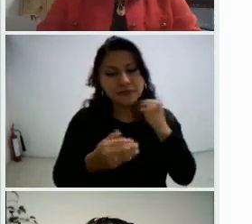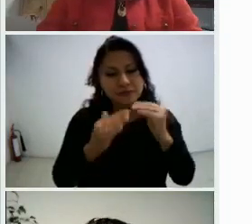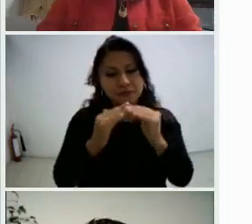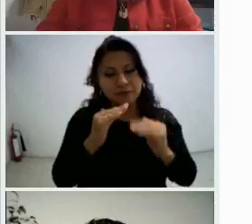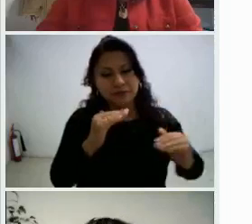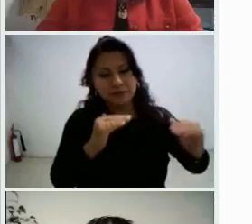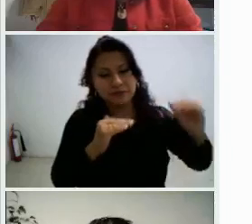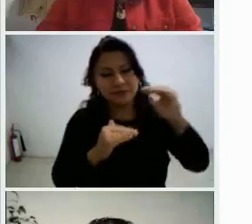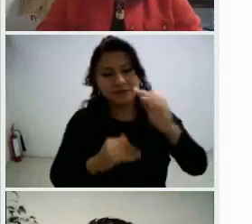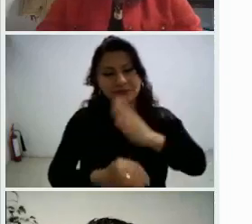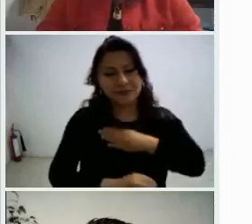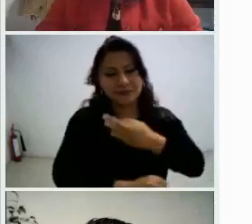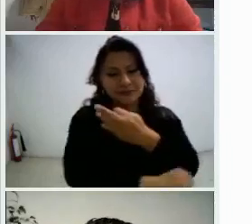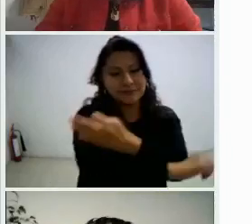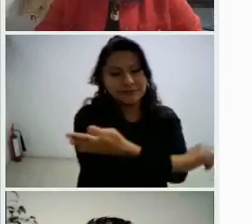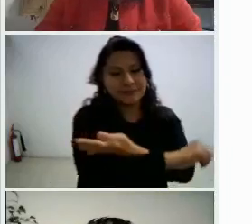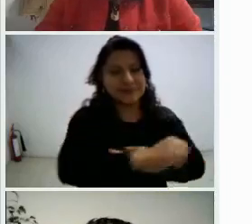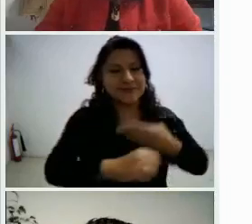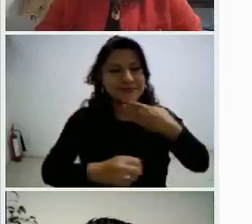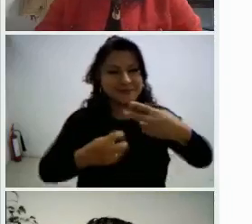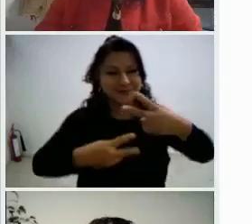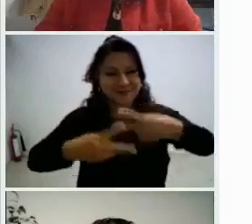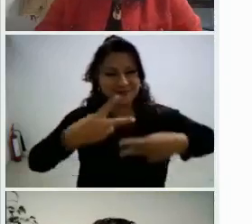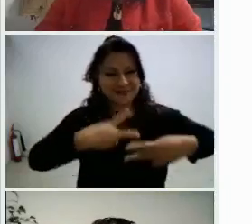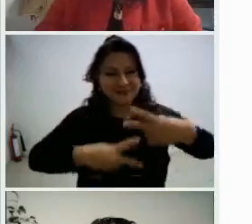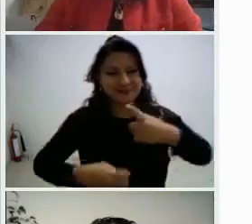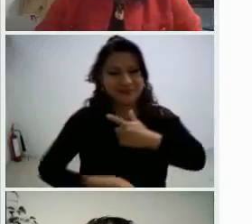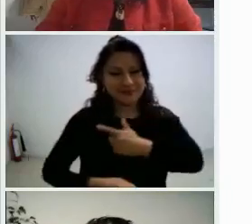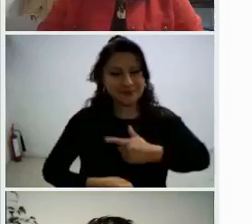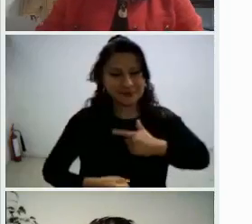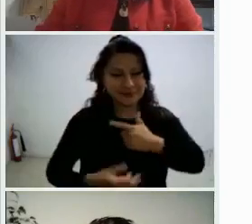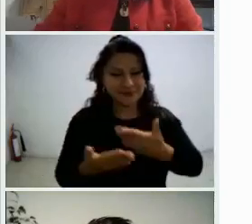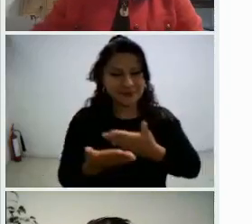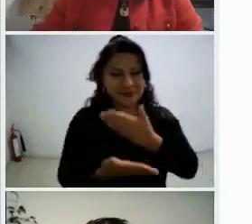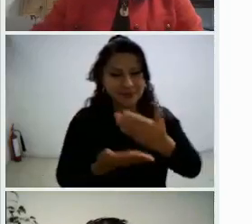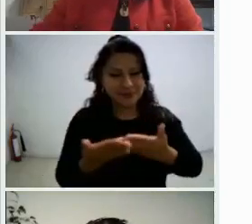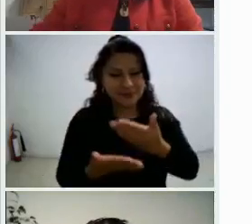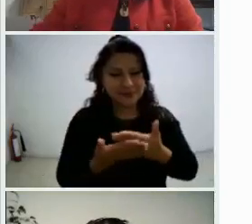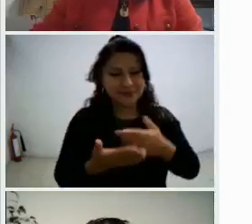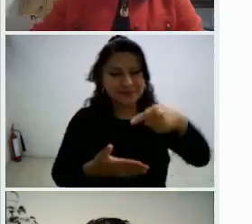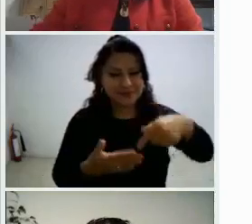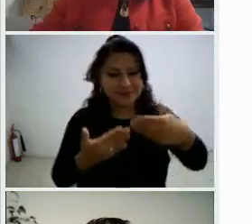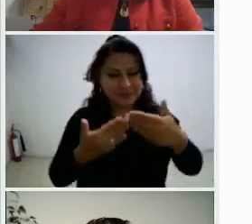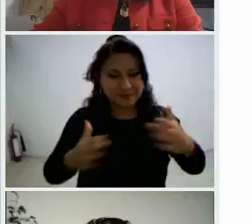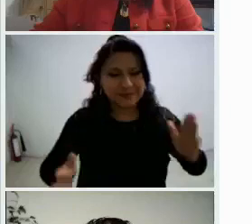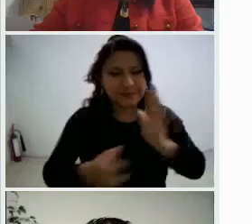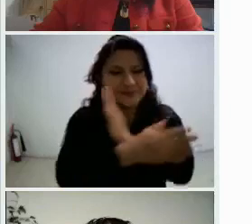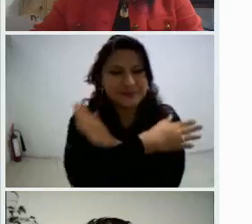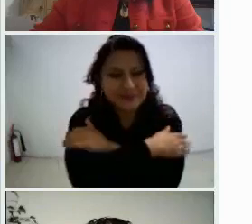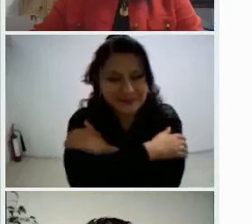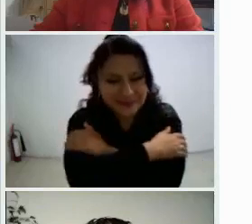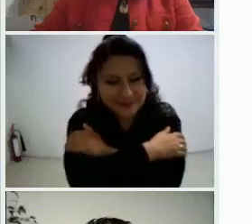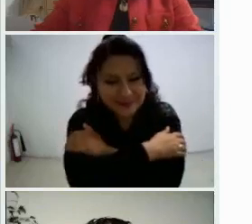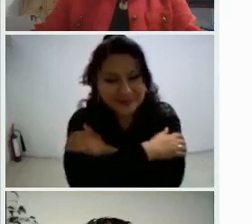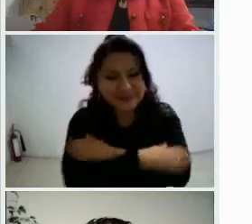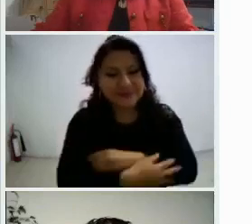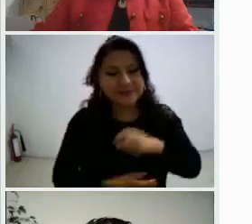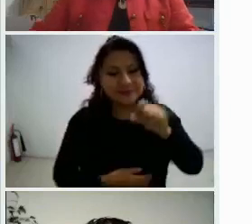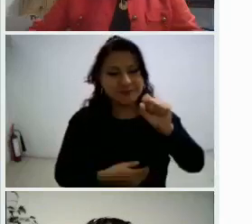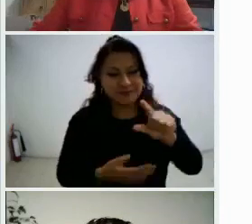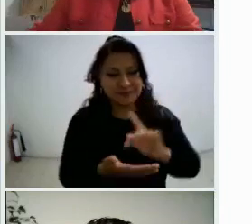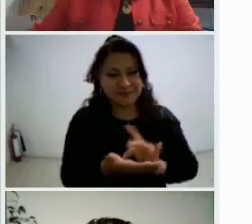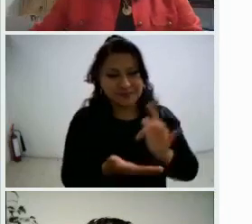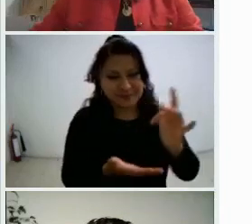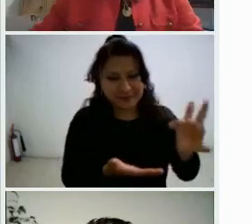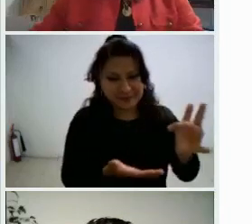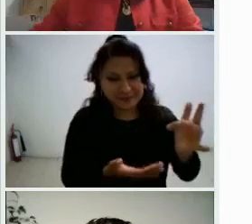doctor. Qué gusto nos acompañe. Este es su espacio. Un abrazo muy grande. Asimismo, gracias, magistrada. Un saludo a mi persona,